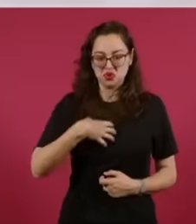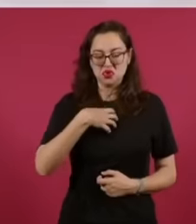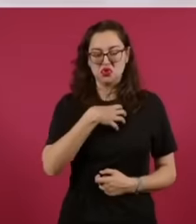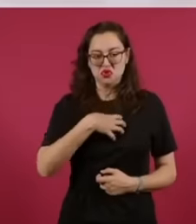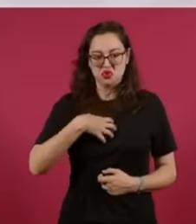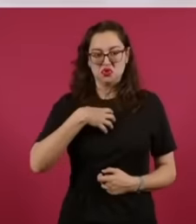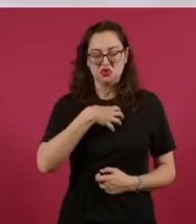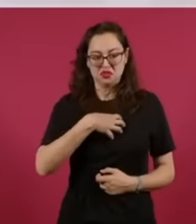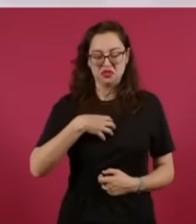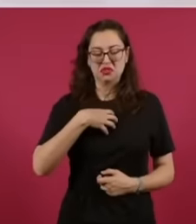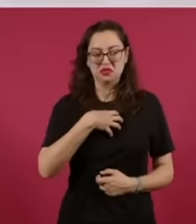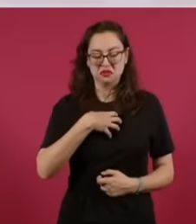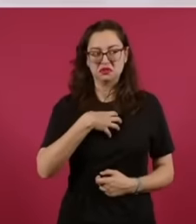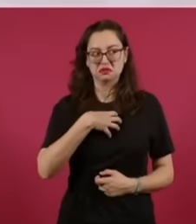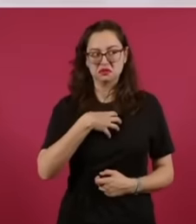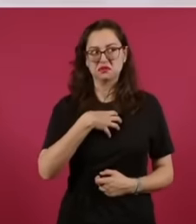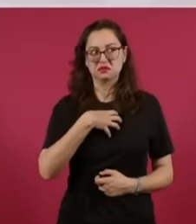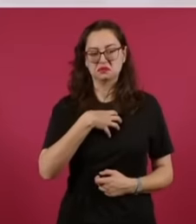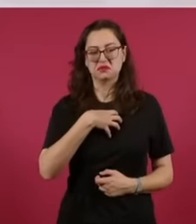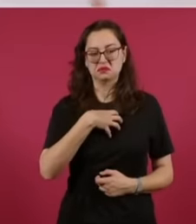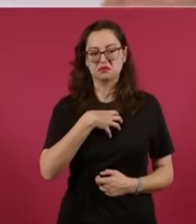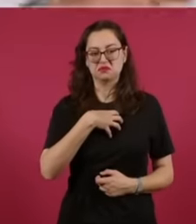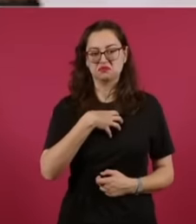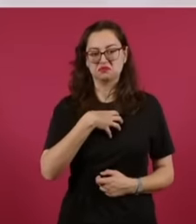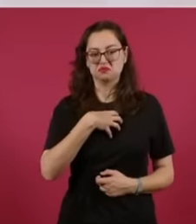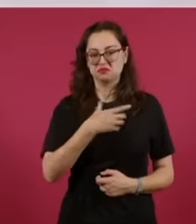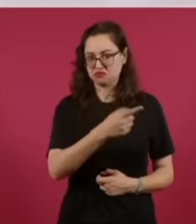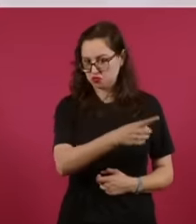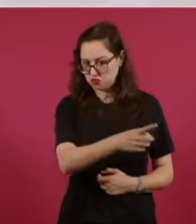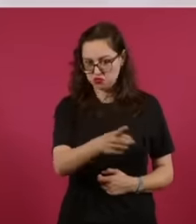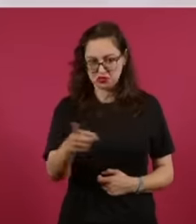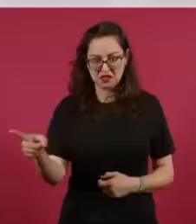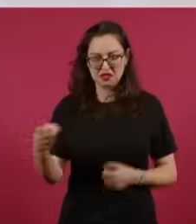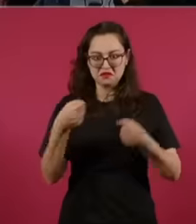académico, cultural, de todo este grupo.